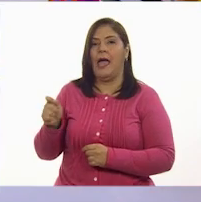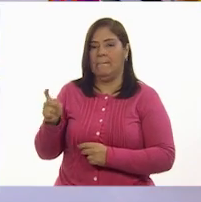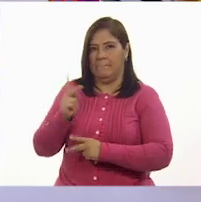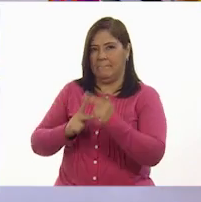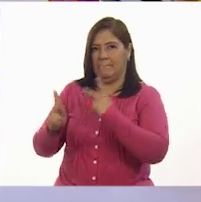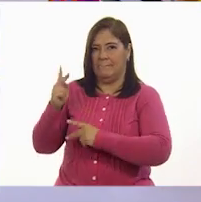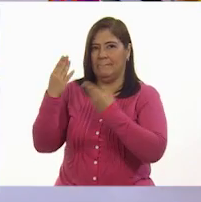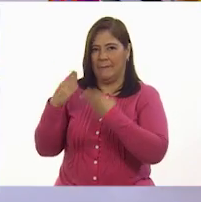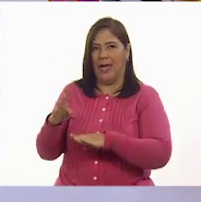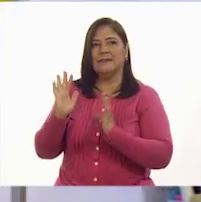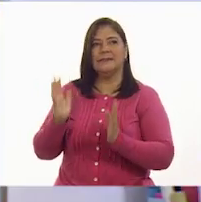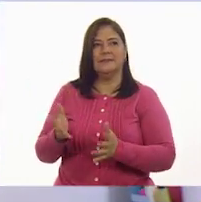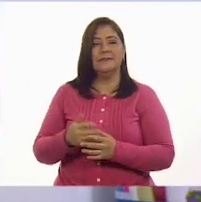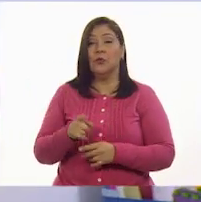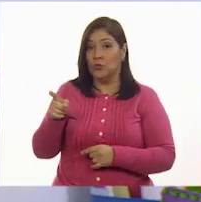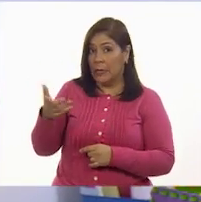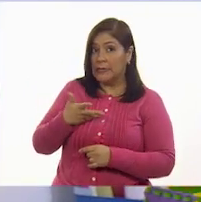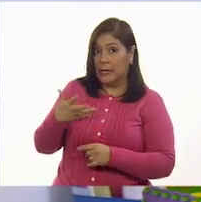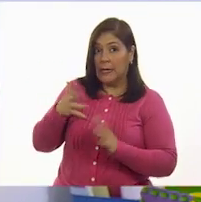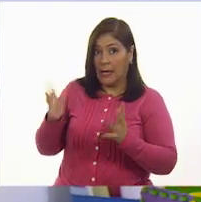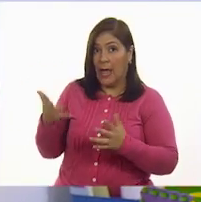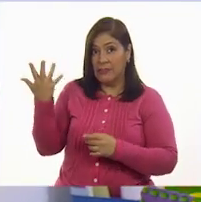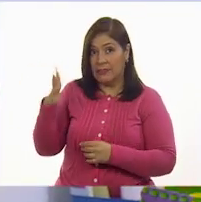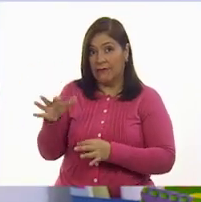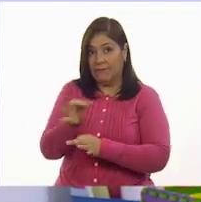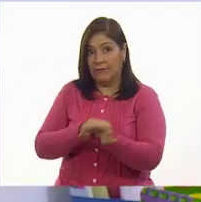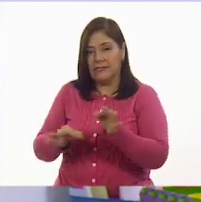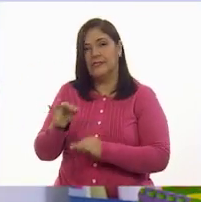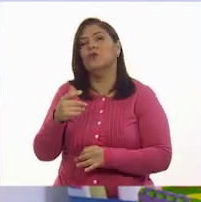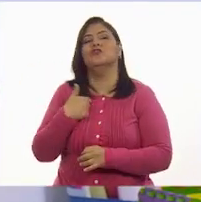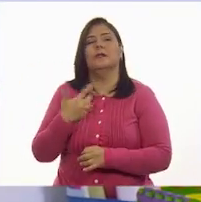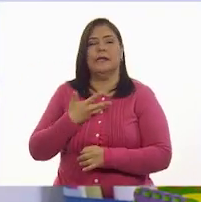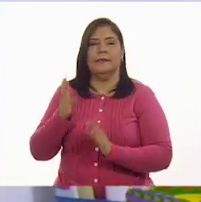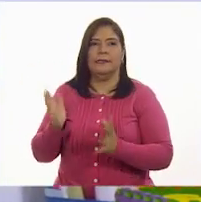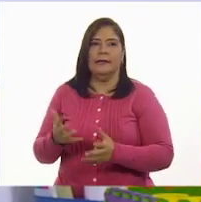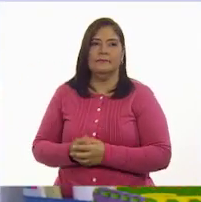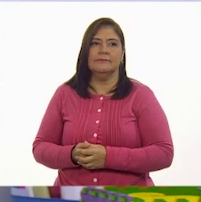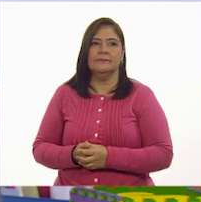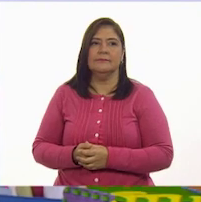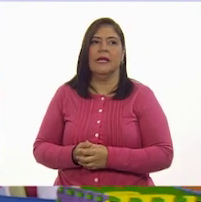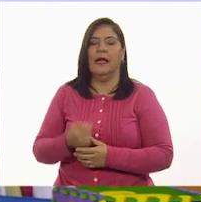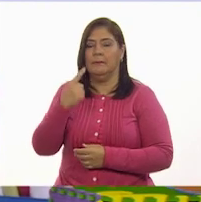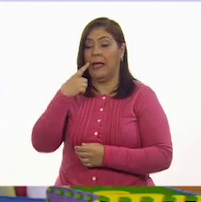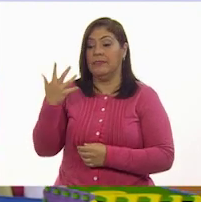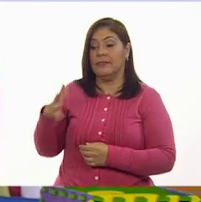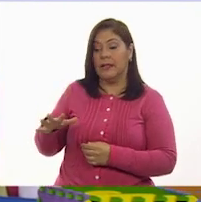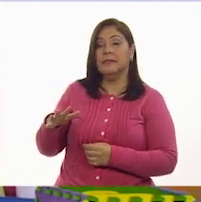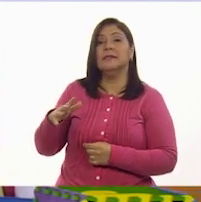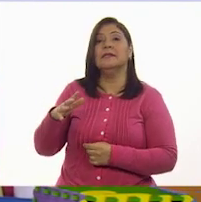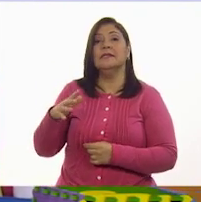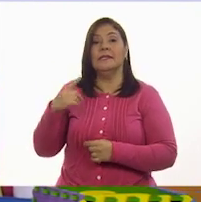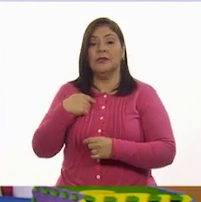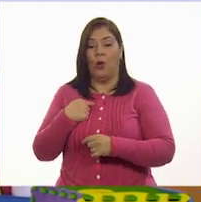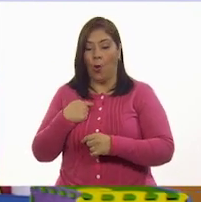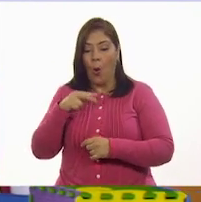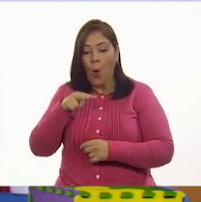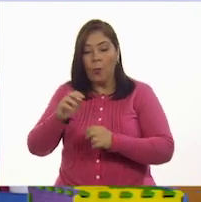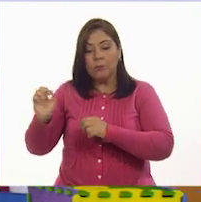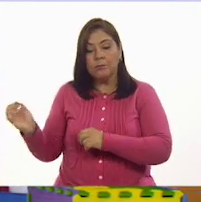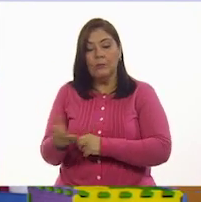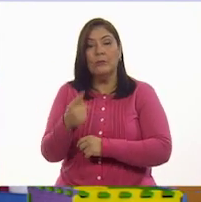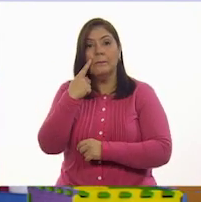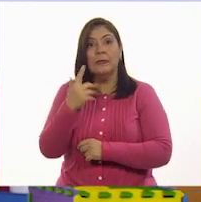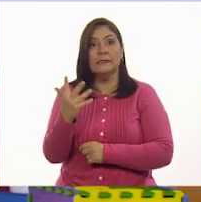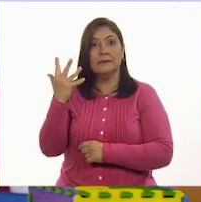sí. ¿Tú ya tienes tus 10 fichas? Ya. Bien, ya tengo las 10 fichas. Listo. Me salió 5 y tengo que